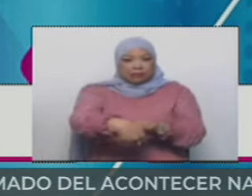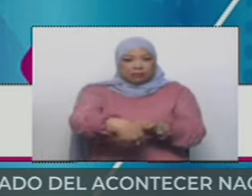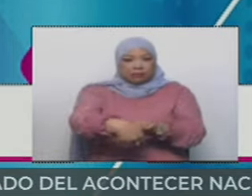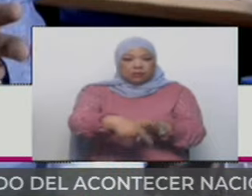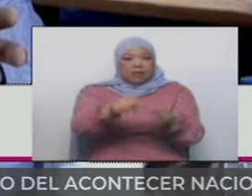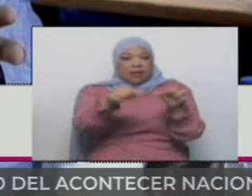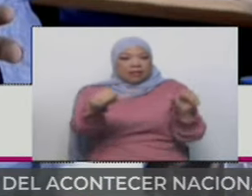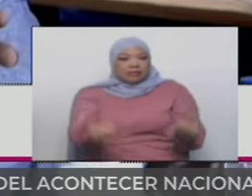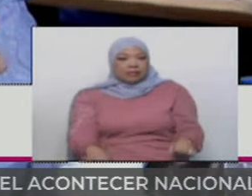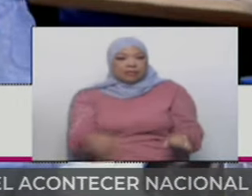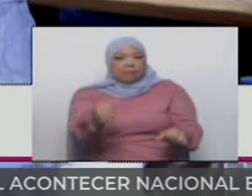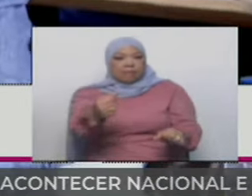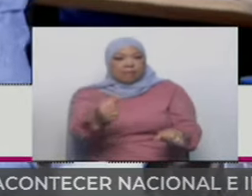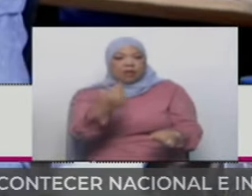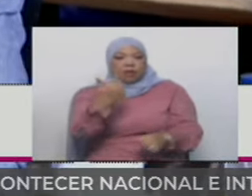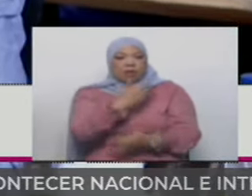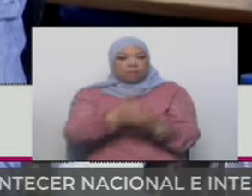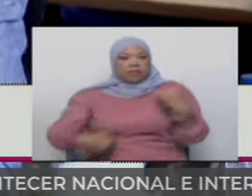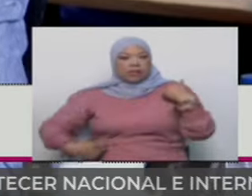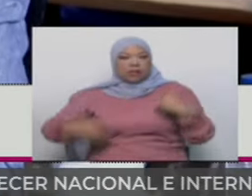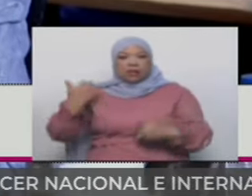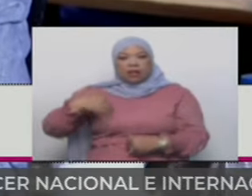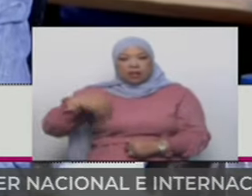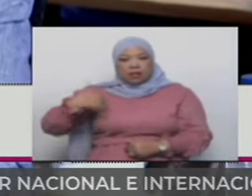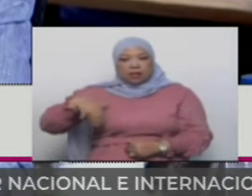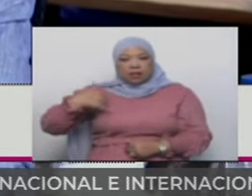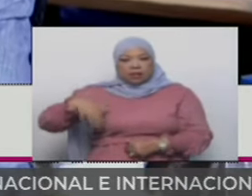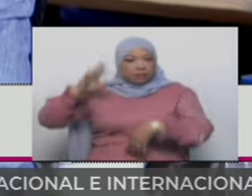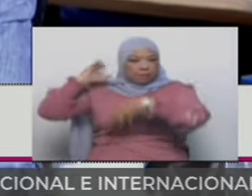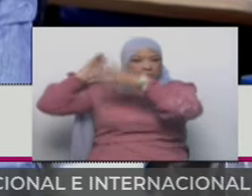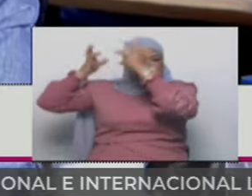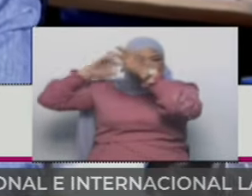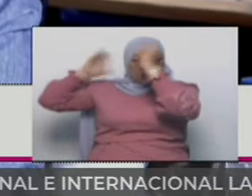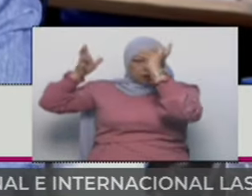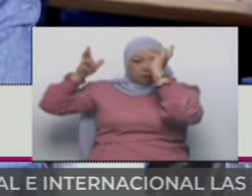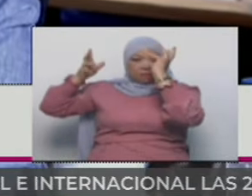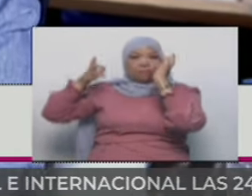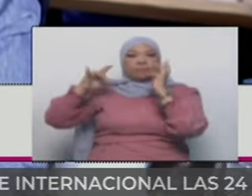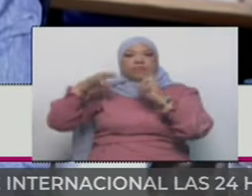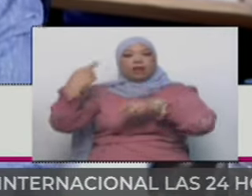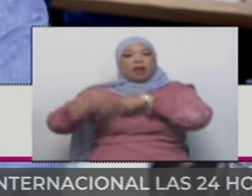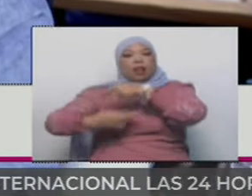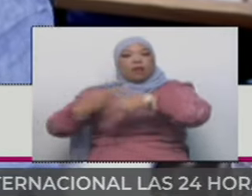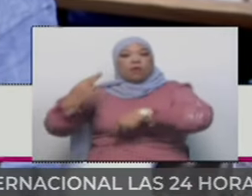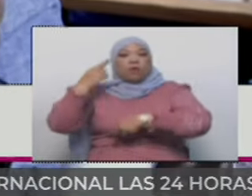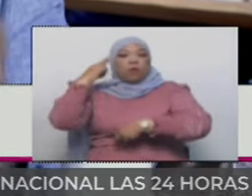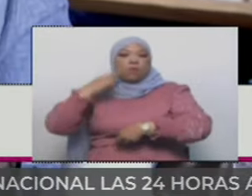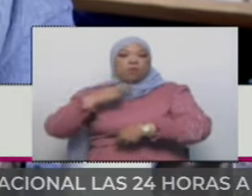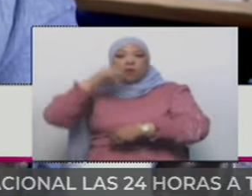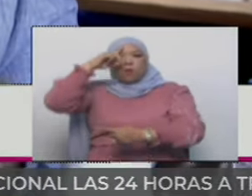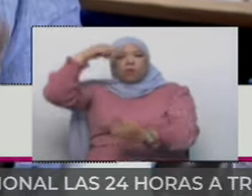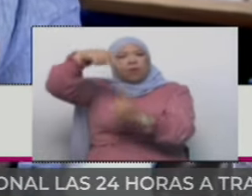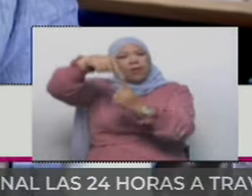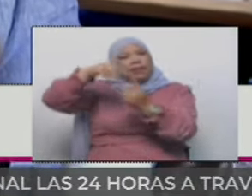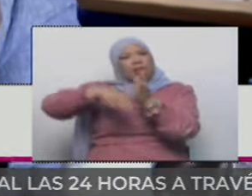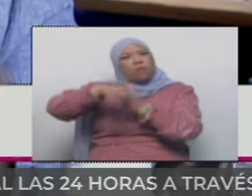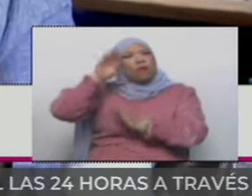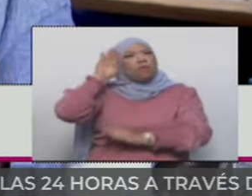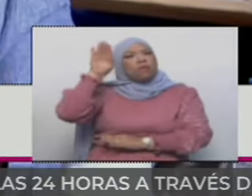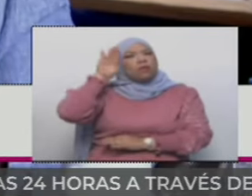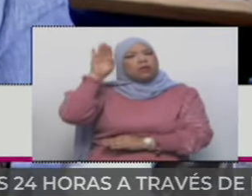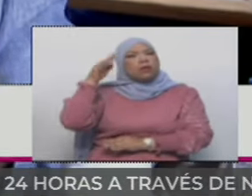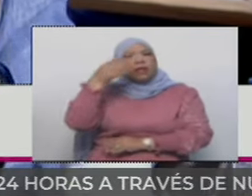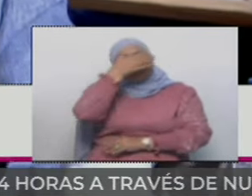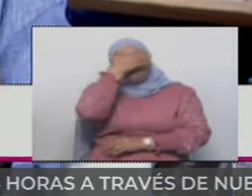Milei. Y tú ya sabrás el resultado final. La revolución bolivariana trascenderá y Milei pasará a la